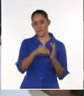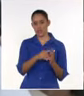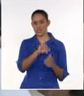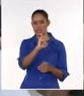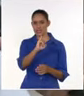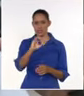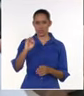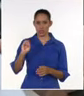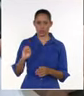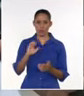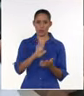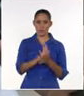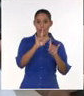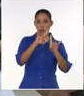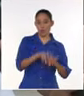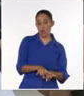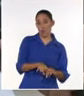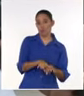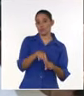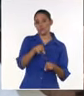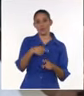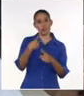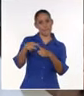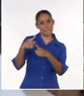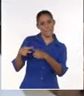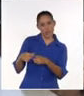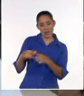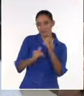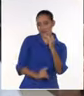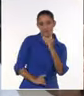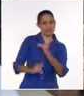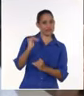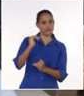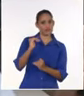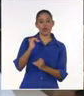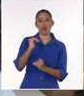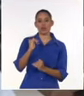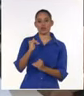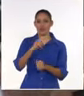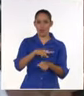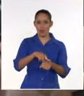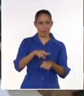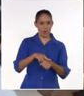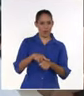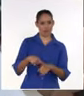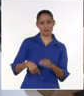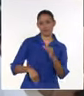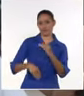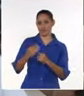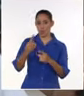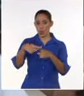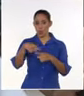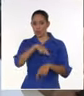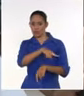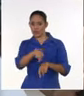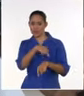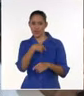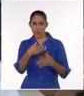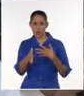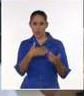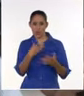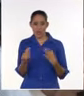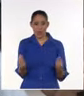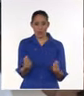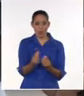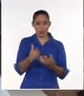de de demanda quiere decir que las demandas están siendo bien elevada a a todas horas del día incluida la madrugada Y eso Por supuesto